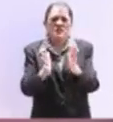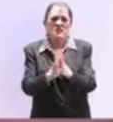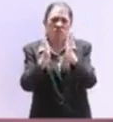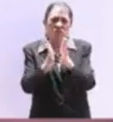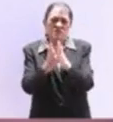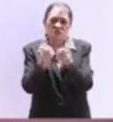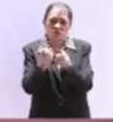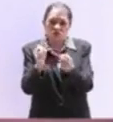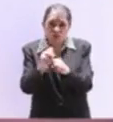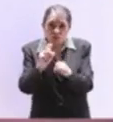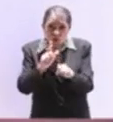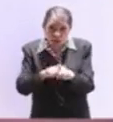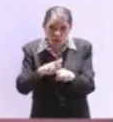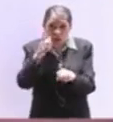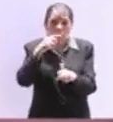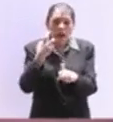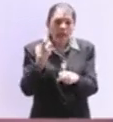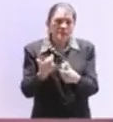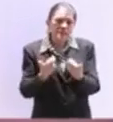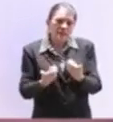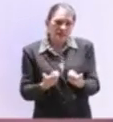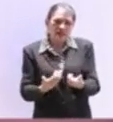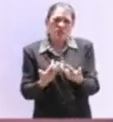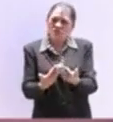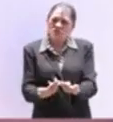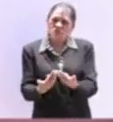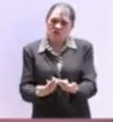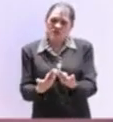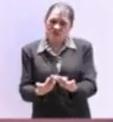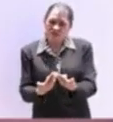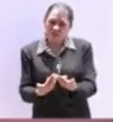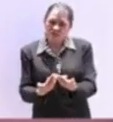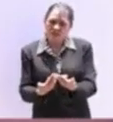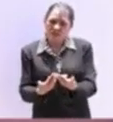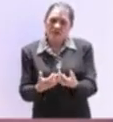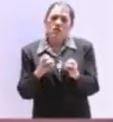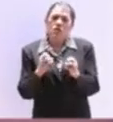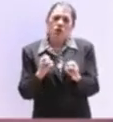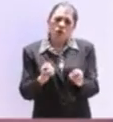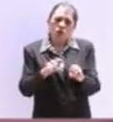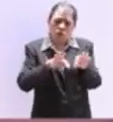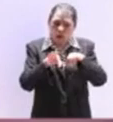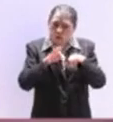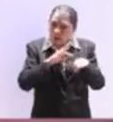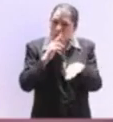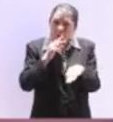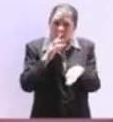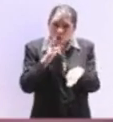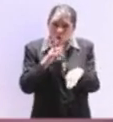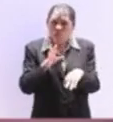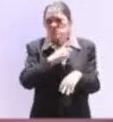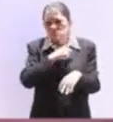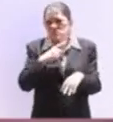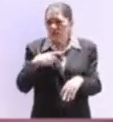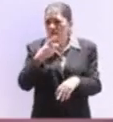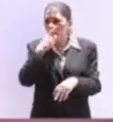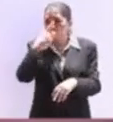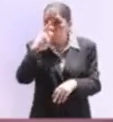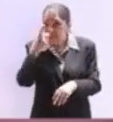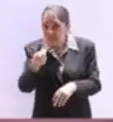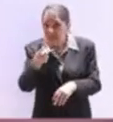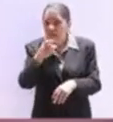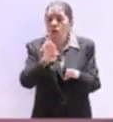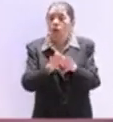este fondo tiene que platicarse con las comunidades. Sabemos del espíritu democrático que cada uno de